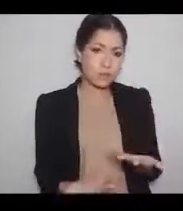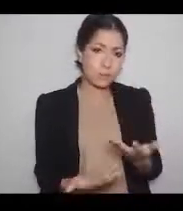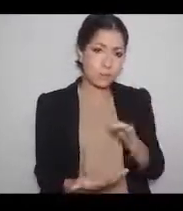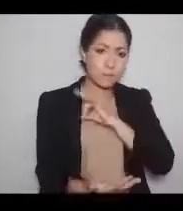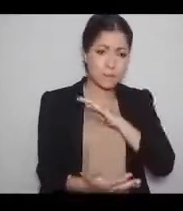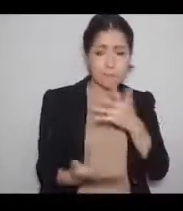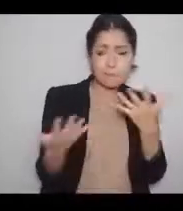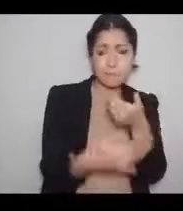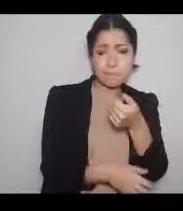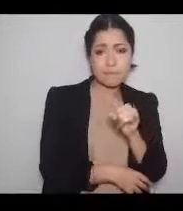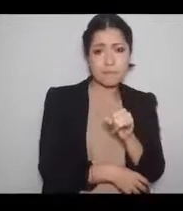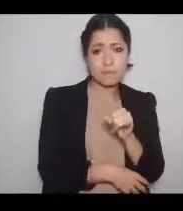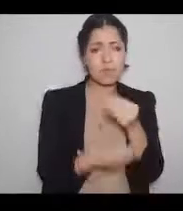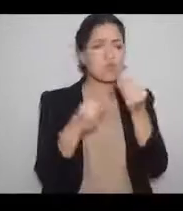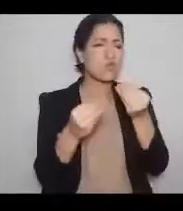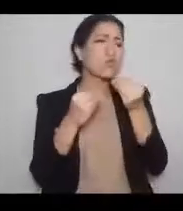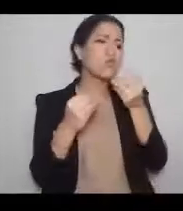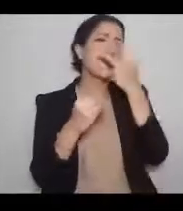Largo. ¿Imaginabas cómo era?